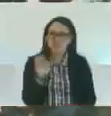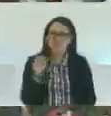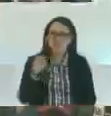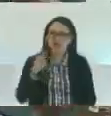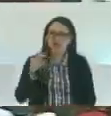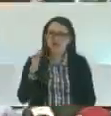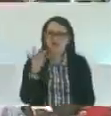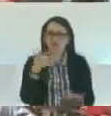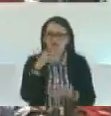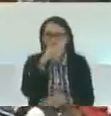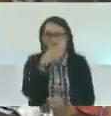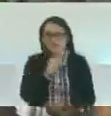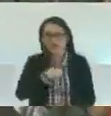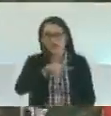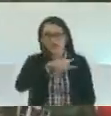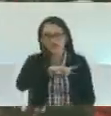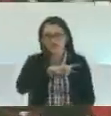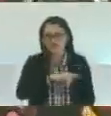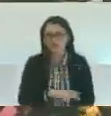Henry Falcón.